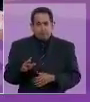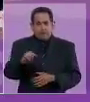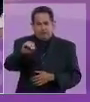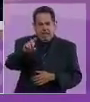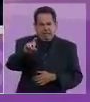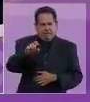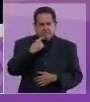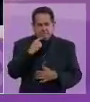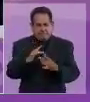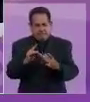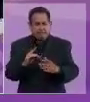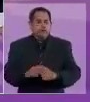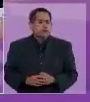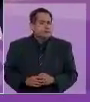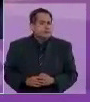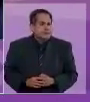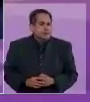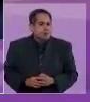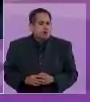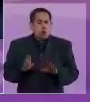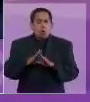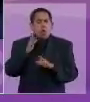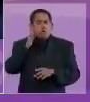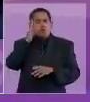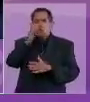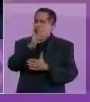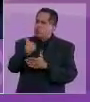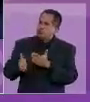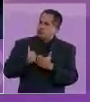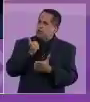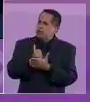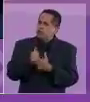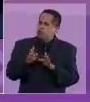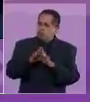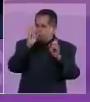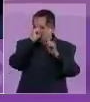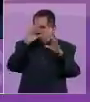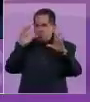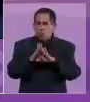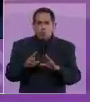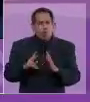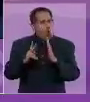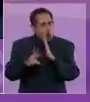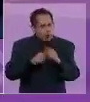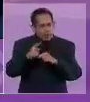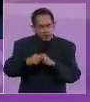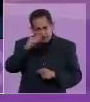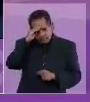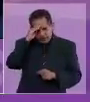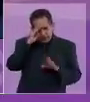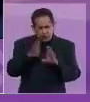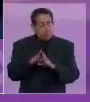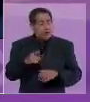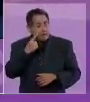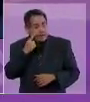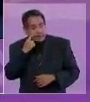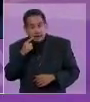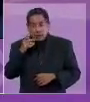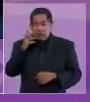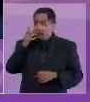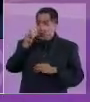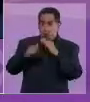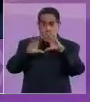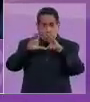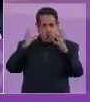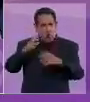y de cómo queremos que sean las ciudades hacia adelante. Y podemos un poco revisar de nuevo. y llama la atención. Parte de la agenda de cambio climático tiene